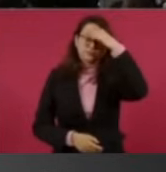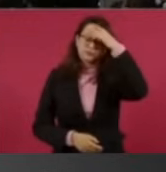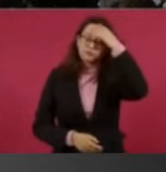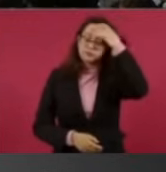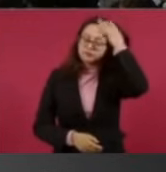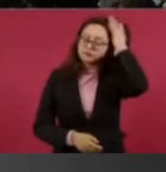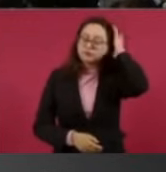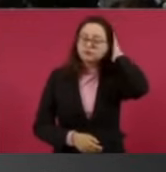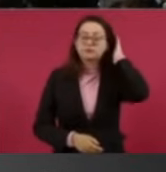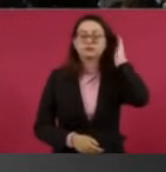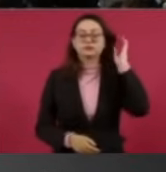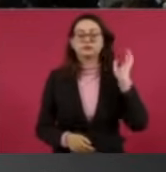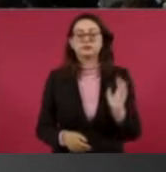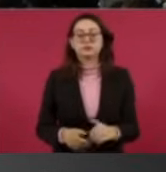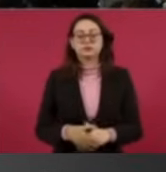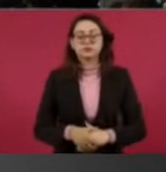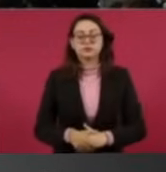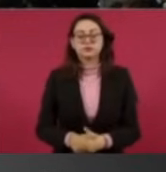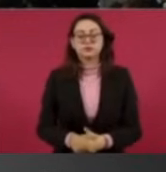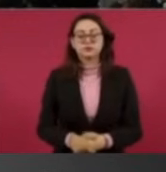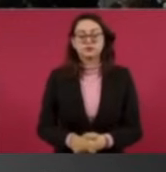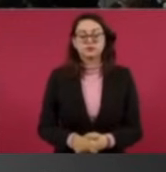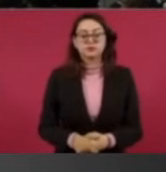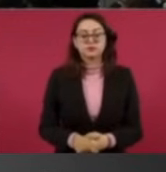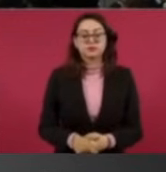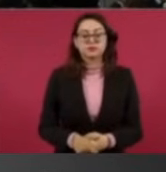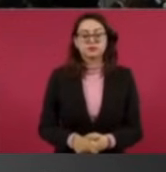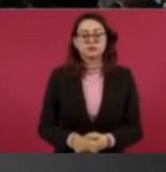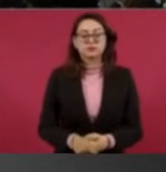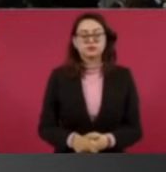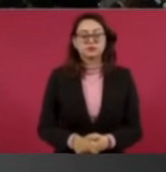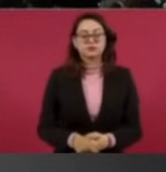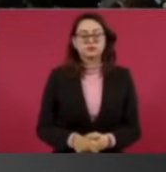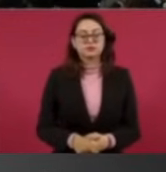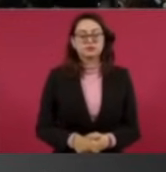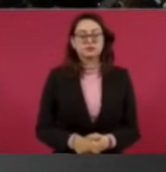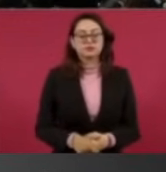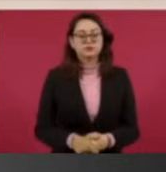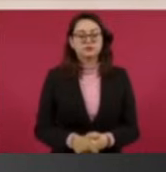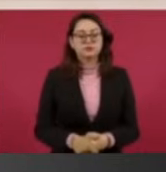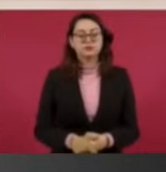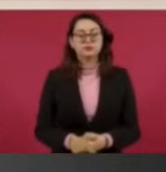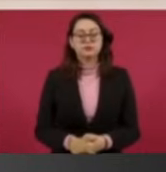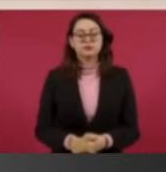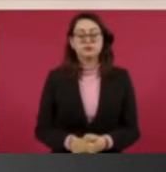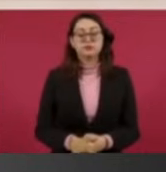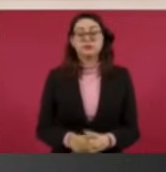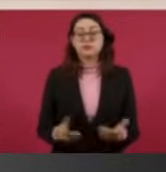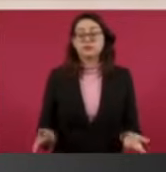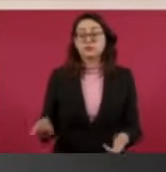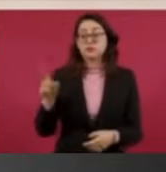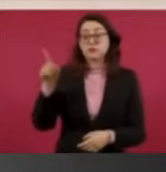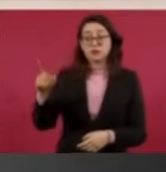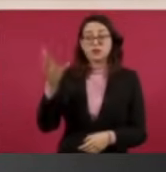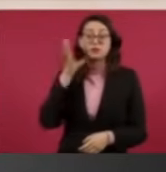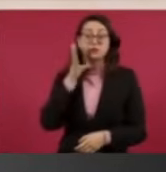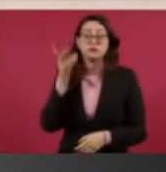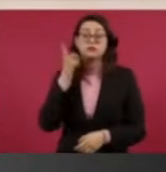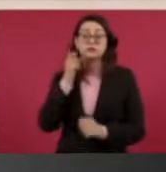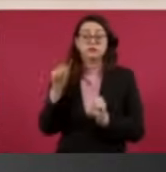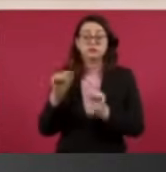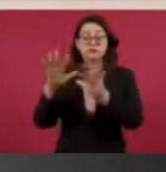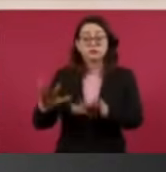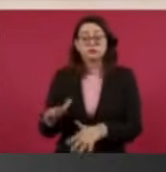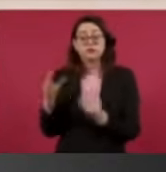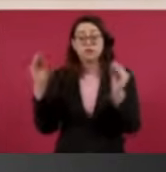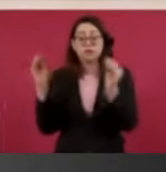discusión, este debate en el Congreso, que se invite a todos a participar, a